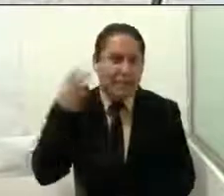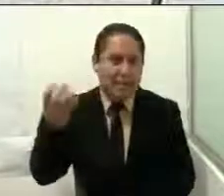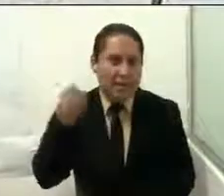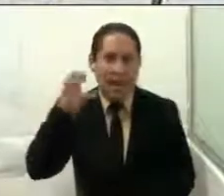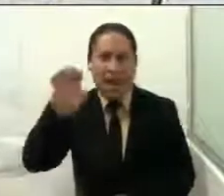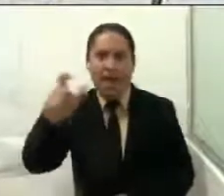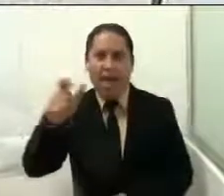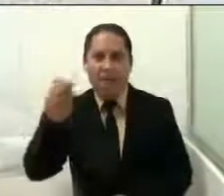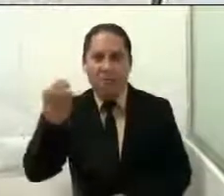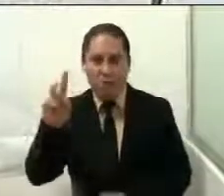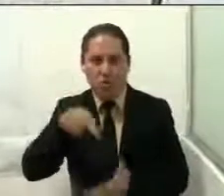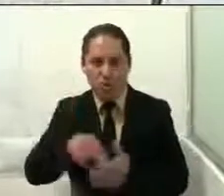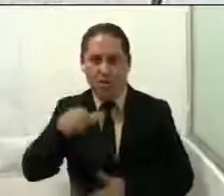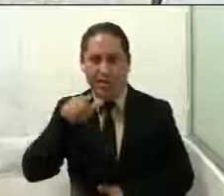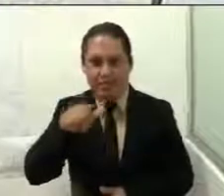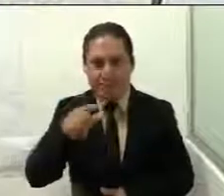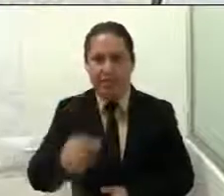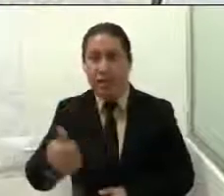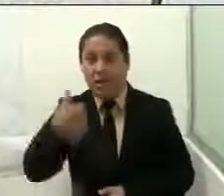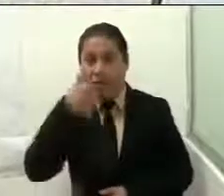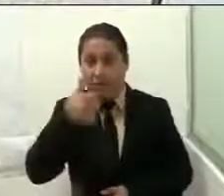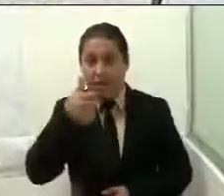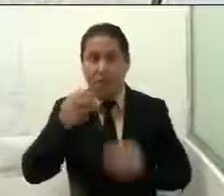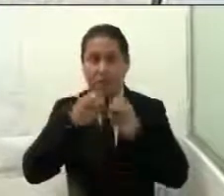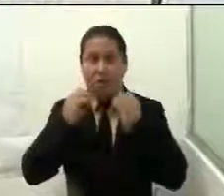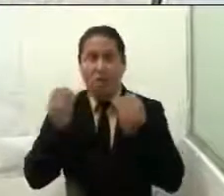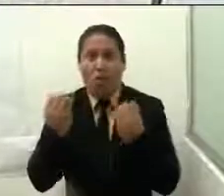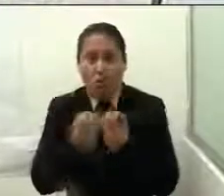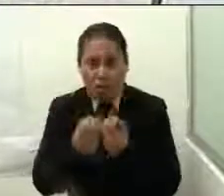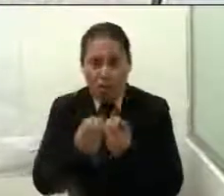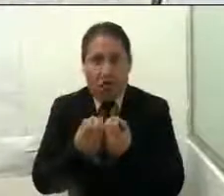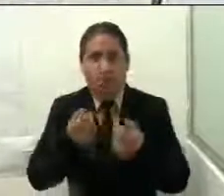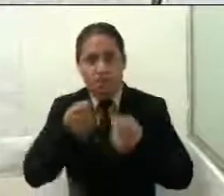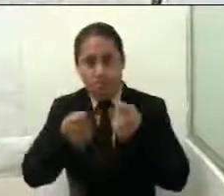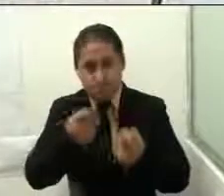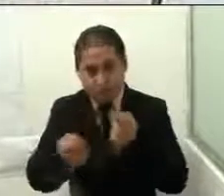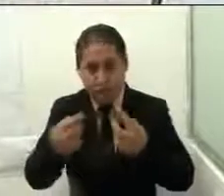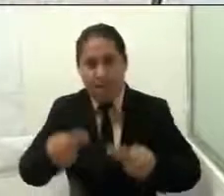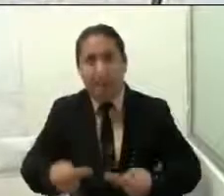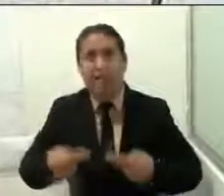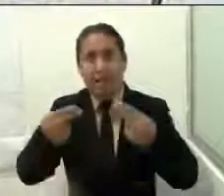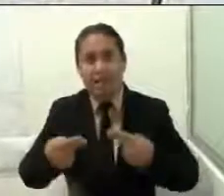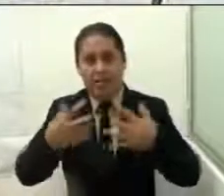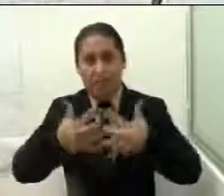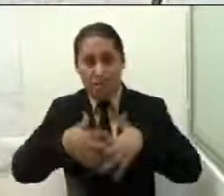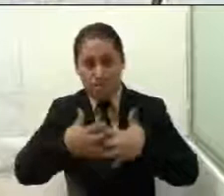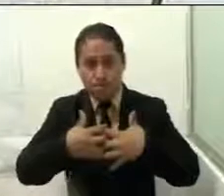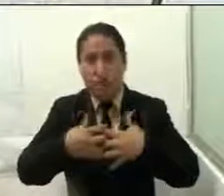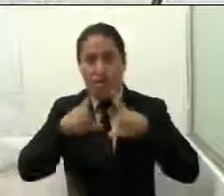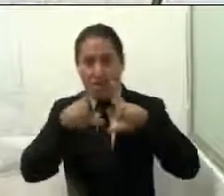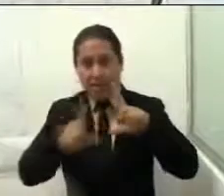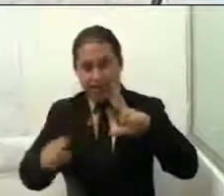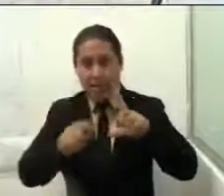2017 donde seis organizaciones productivas acordaron negocios con empresas nacionales e